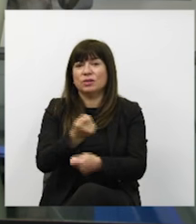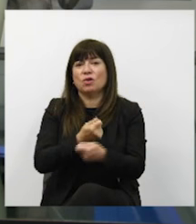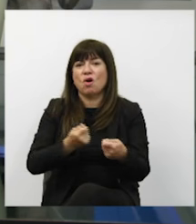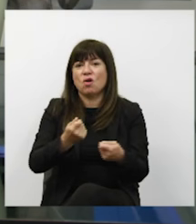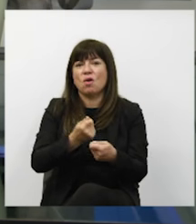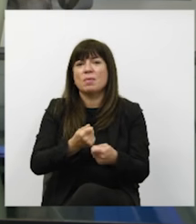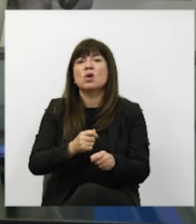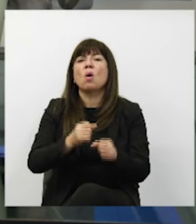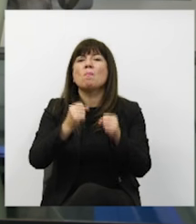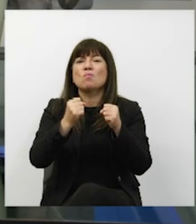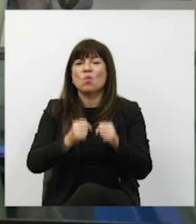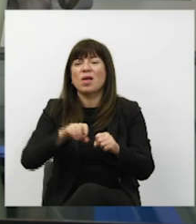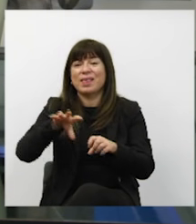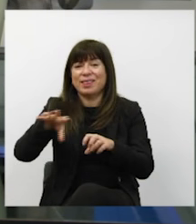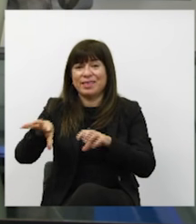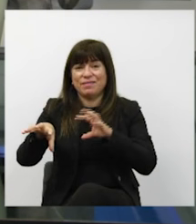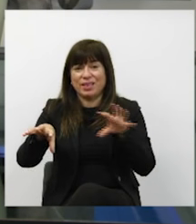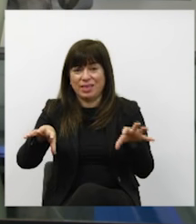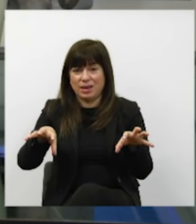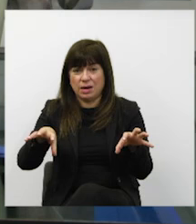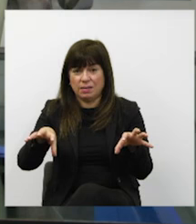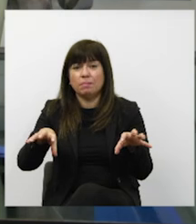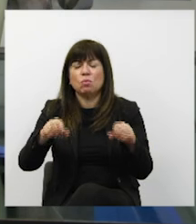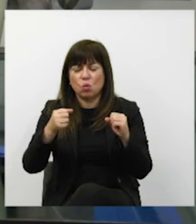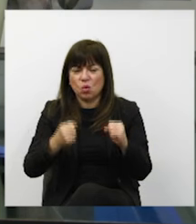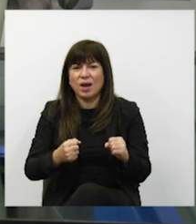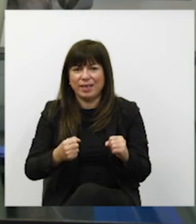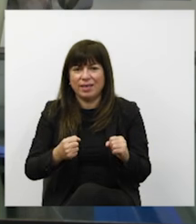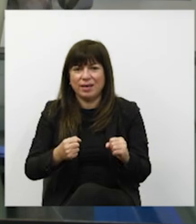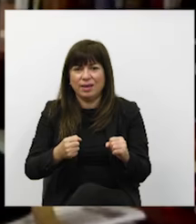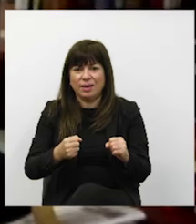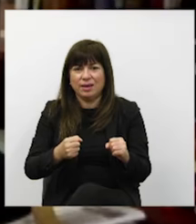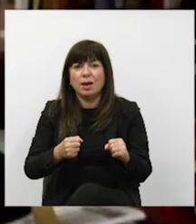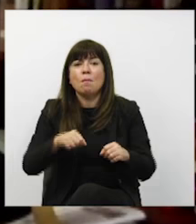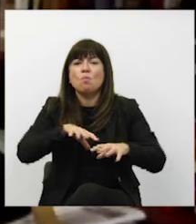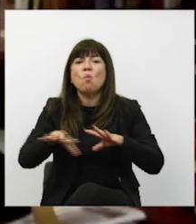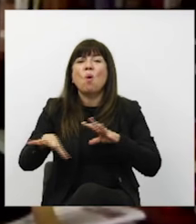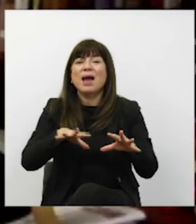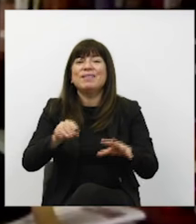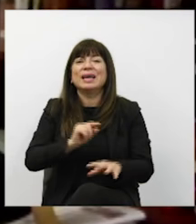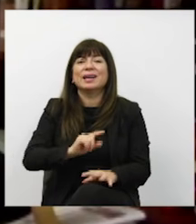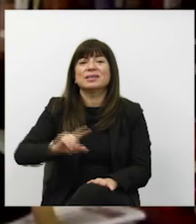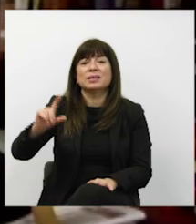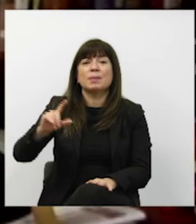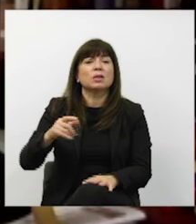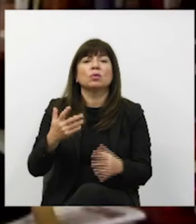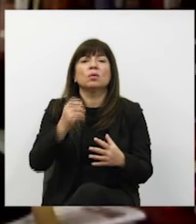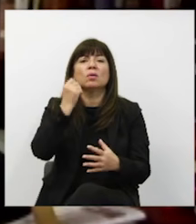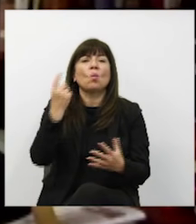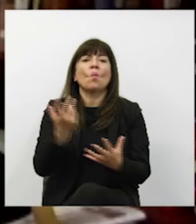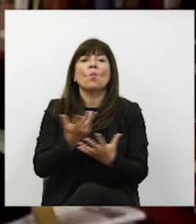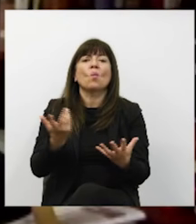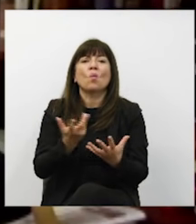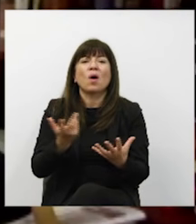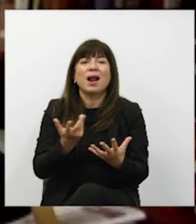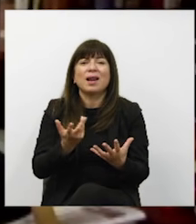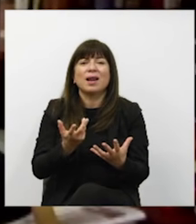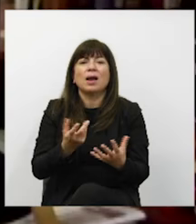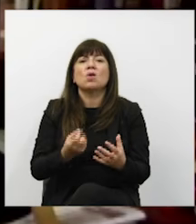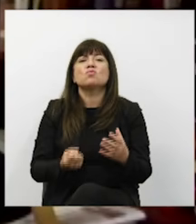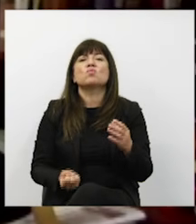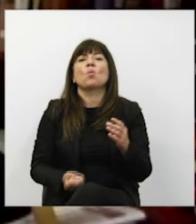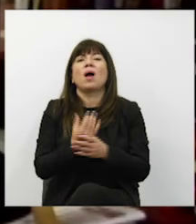dividir en esto es de primaria. Lo que mueve el crecimiento es la inversión en